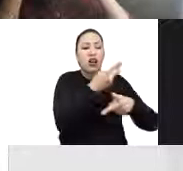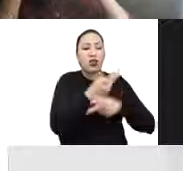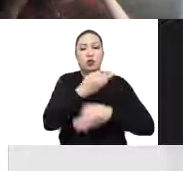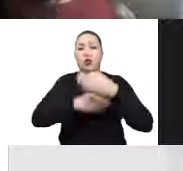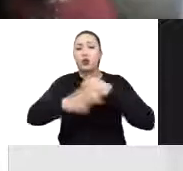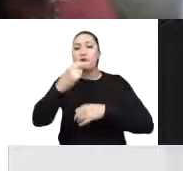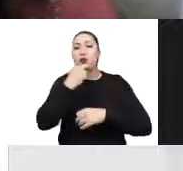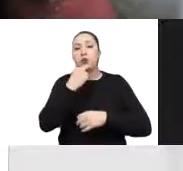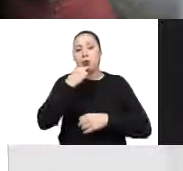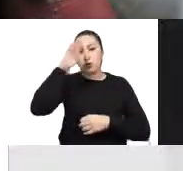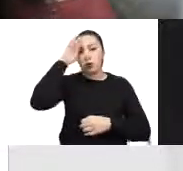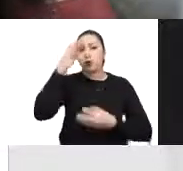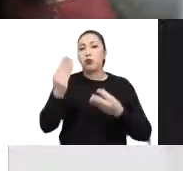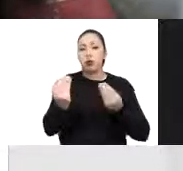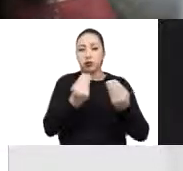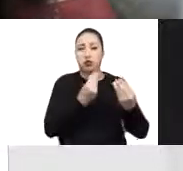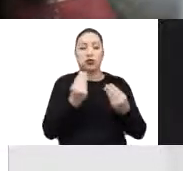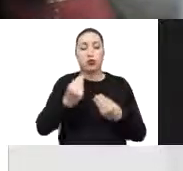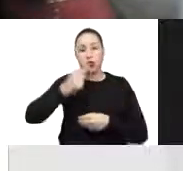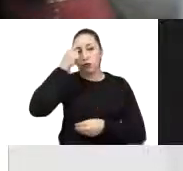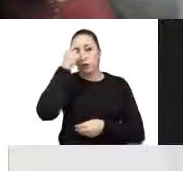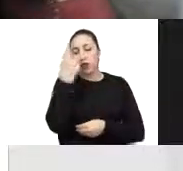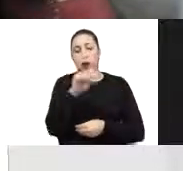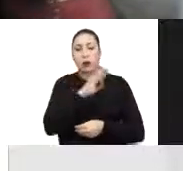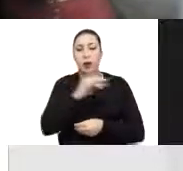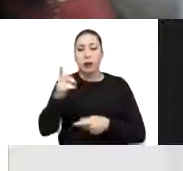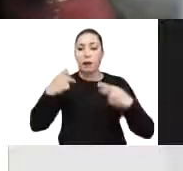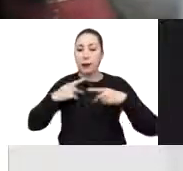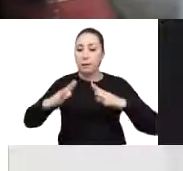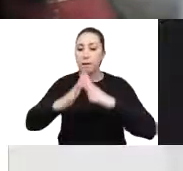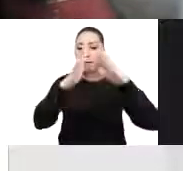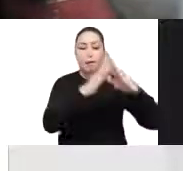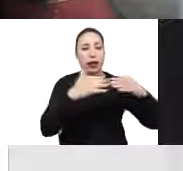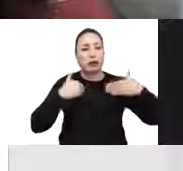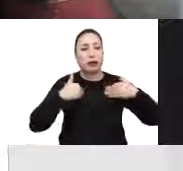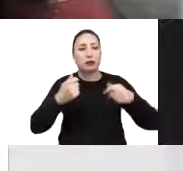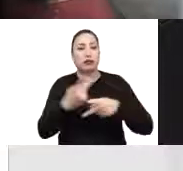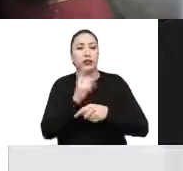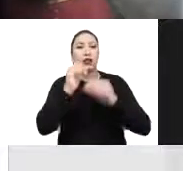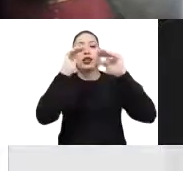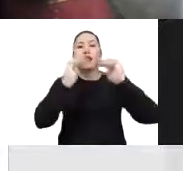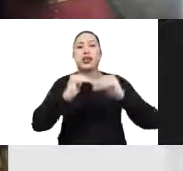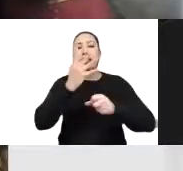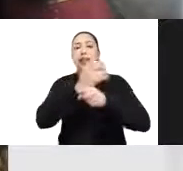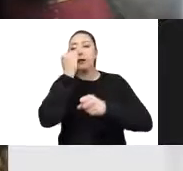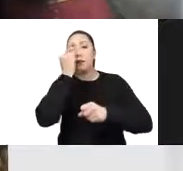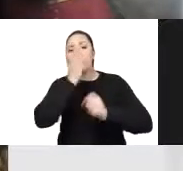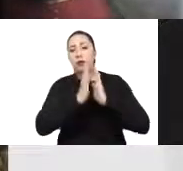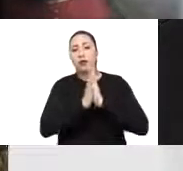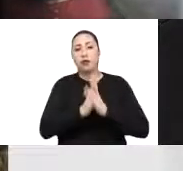útil para comenzar un proceso participativo. La quinta diapositiva, por favor. Estamos